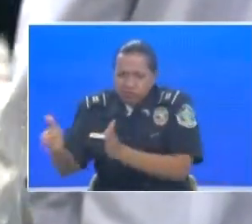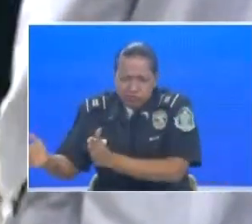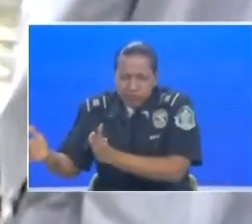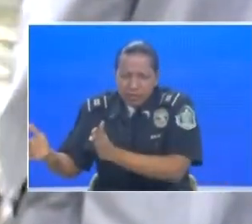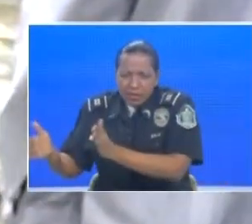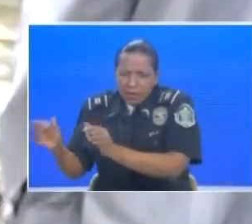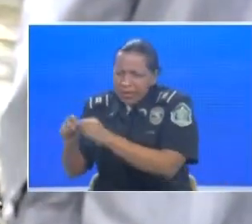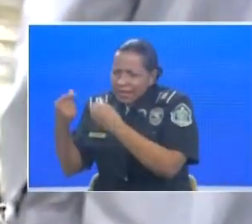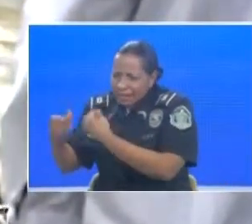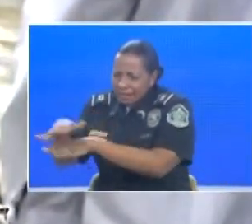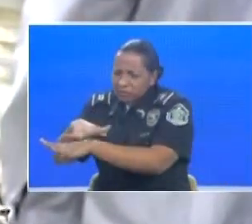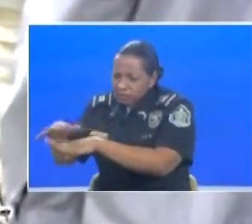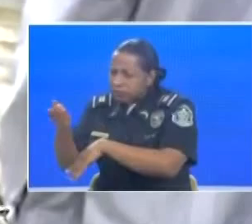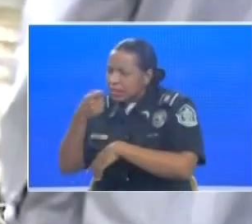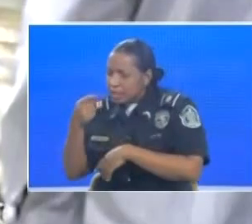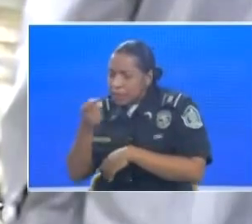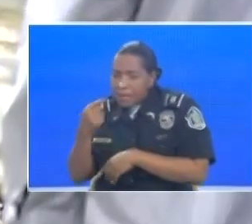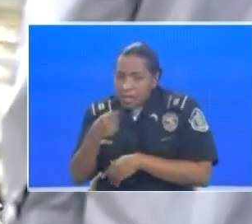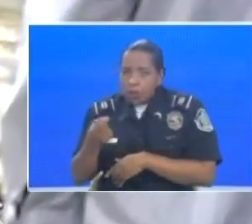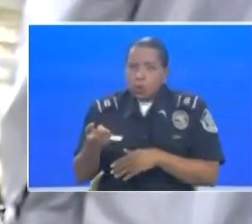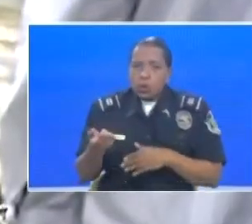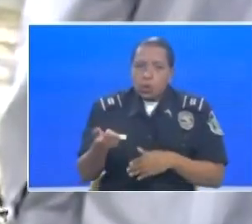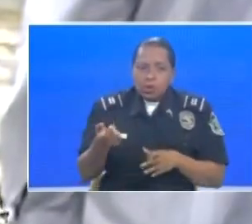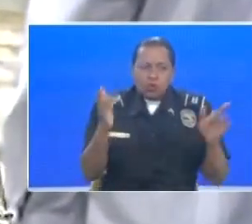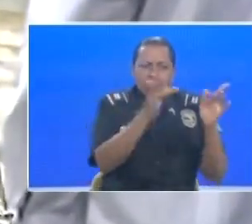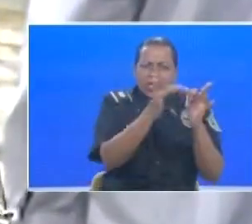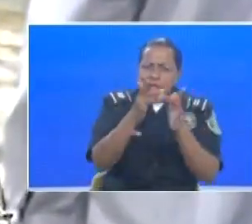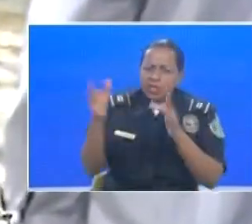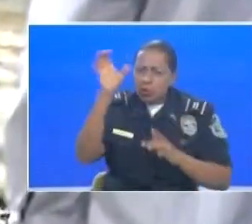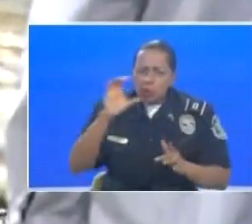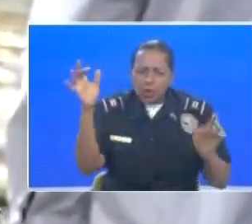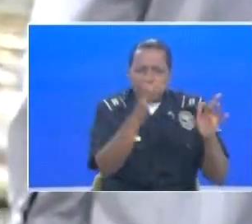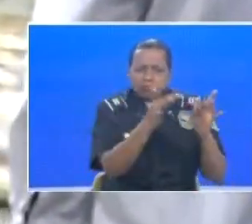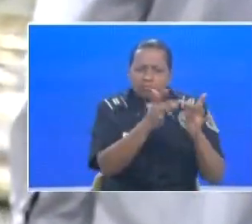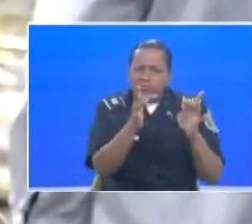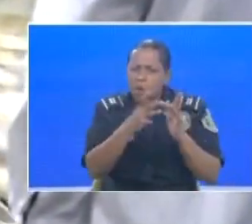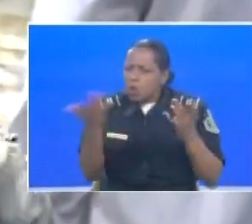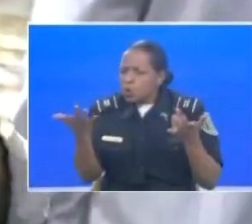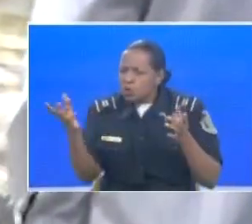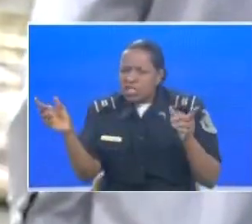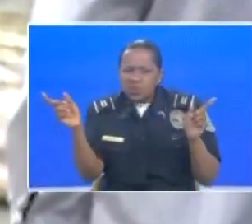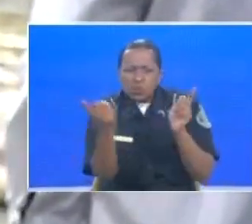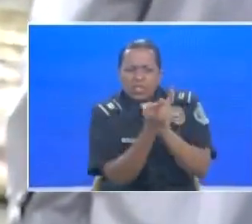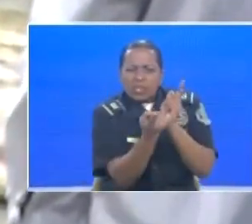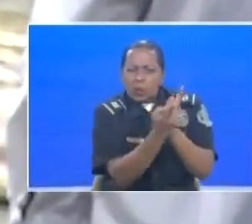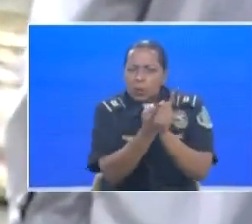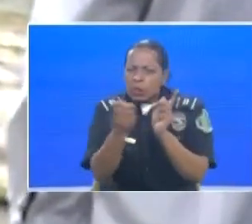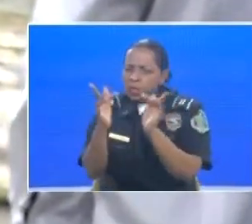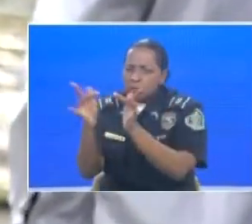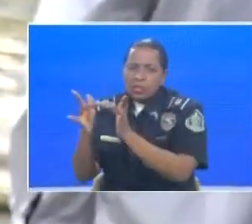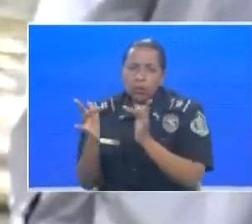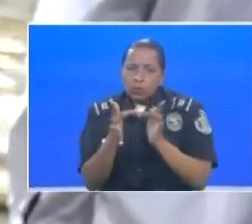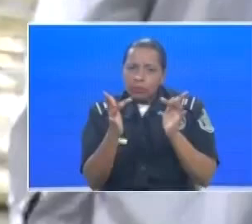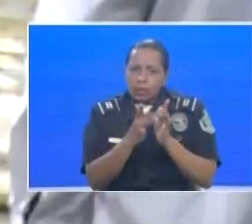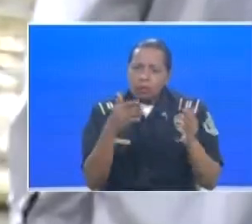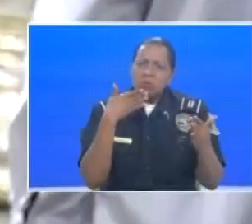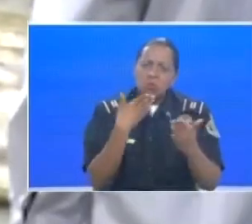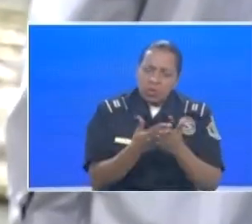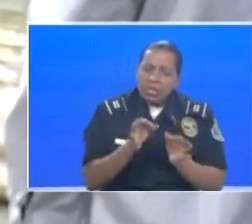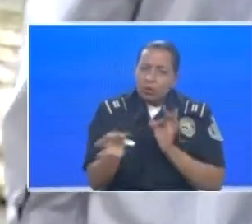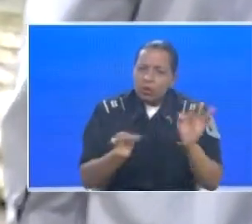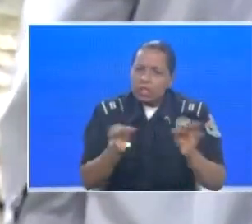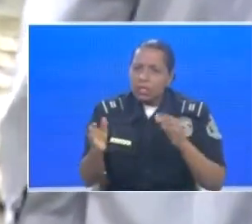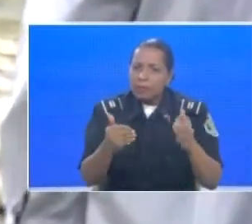positivo. Se ubican sus contactos, hace su trazabilidad. Hay un tratamiento, inclusive, una buena noticia, Panamá